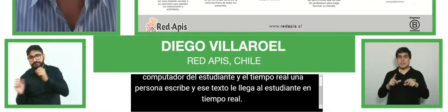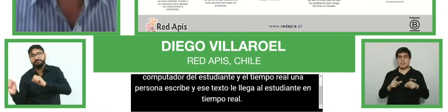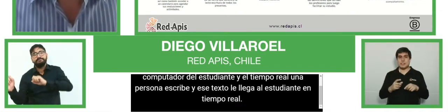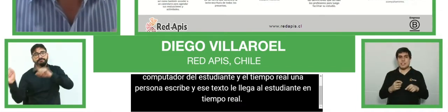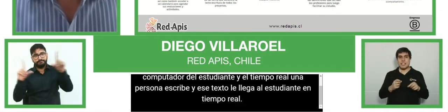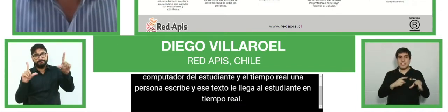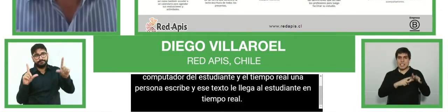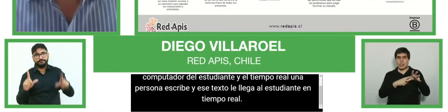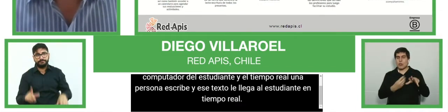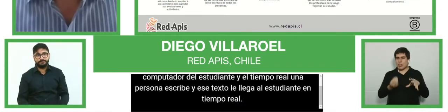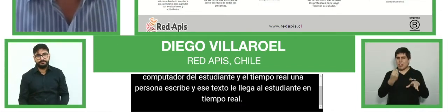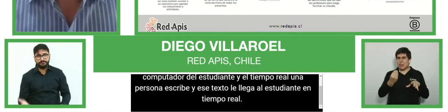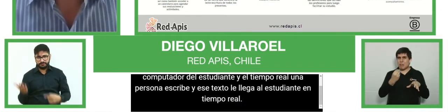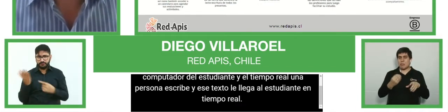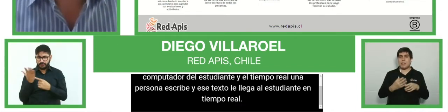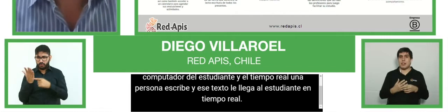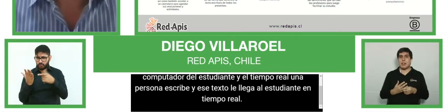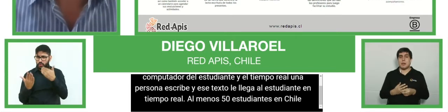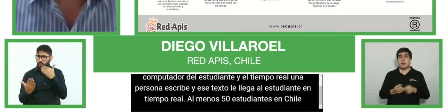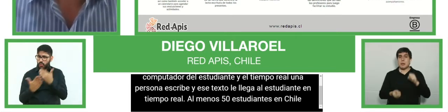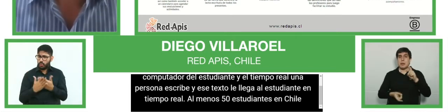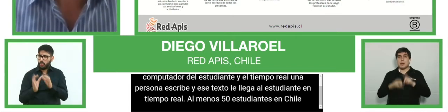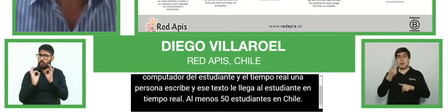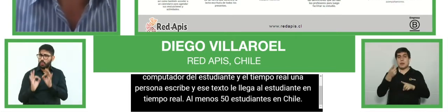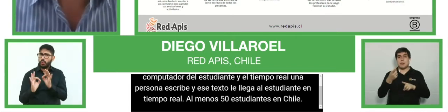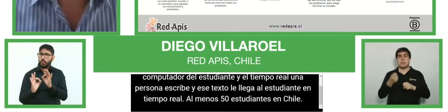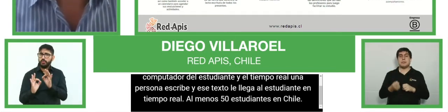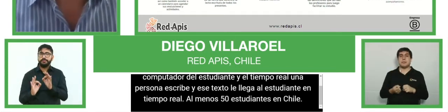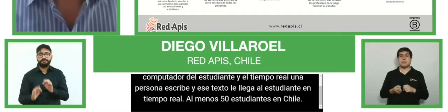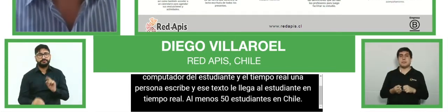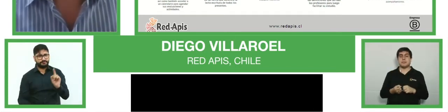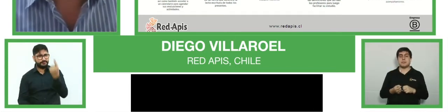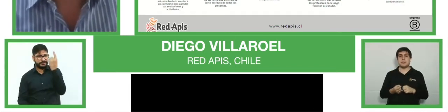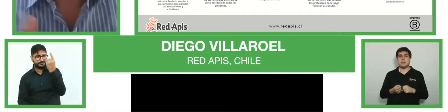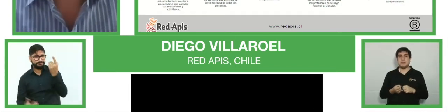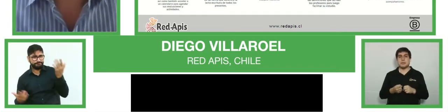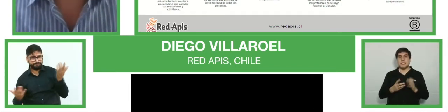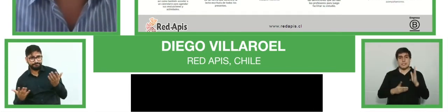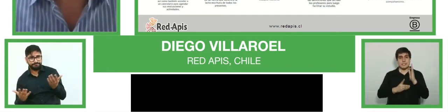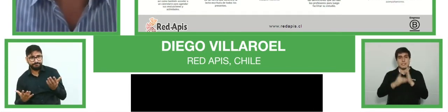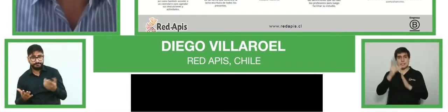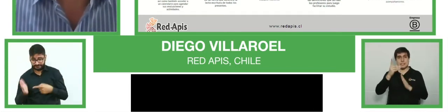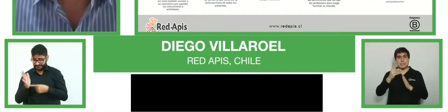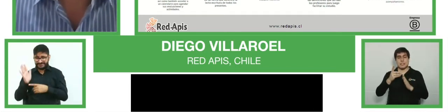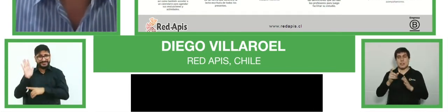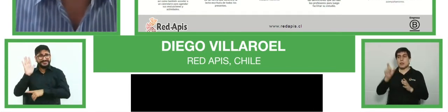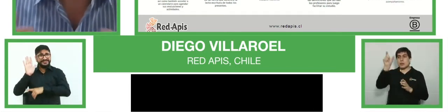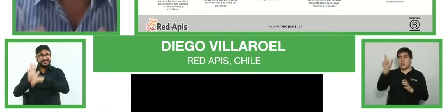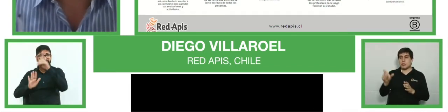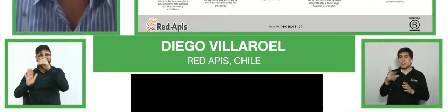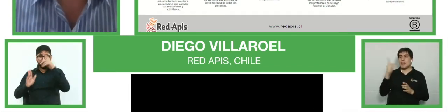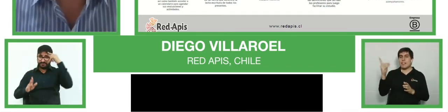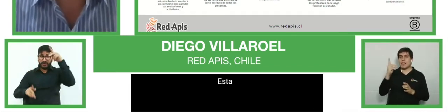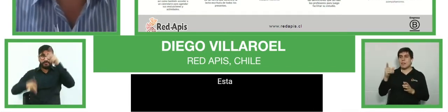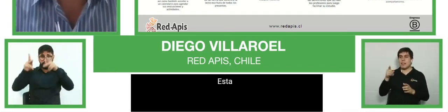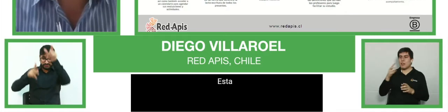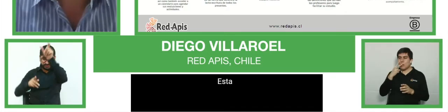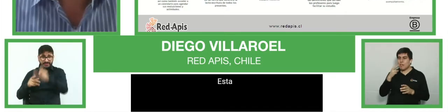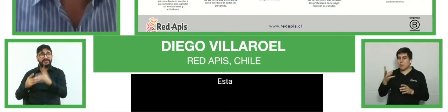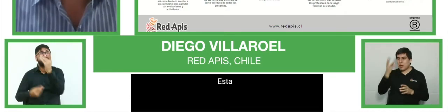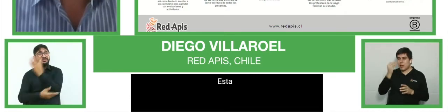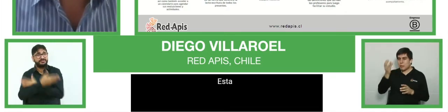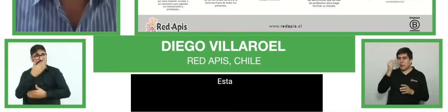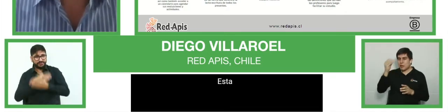tecnología. Lo primero es que esta tecnología fue desarrollada desde personas con discapacidad. Nosotros, lógicamente, pusimos